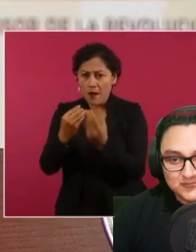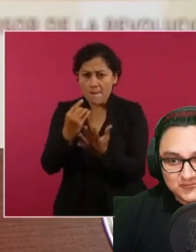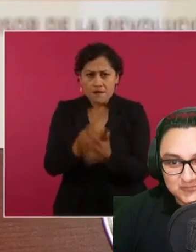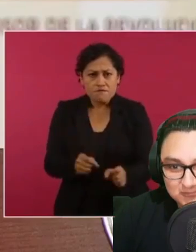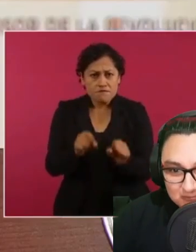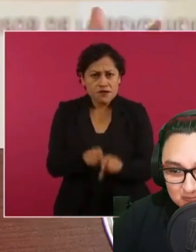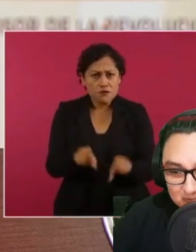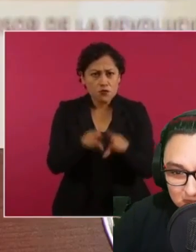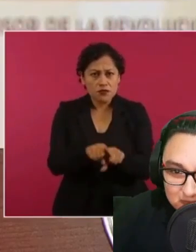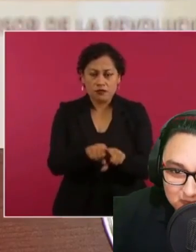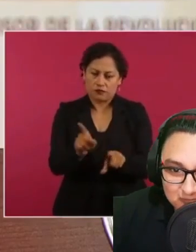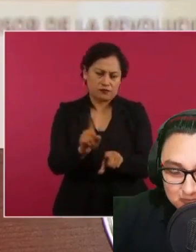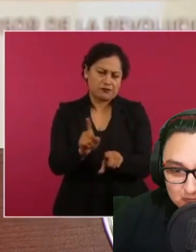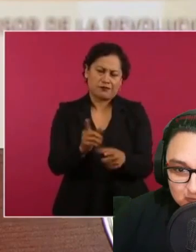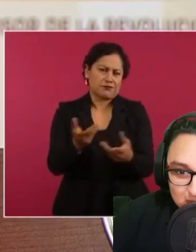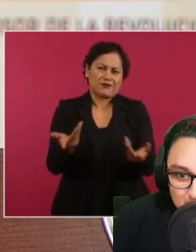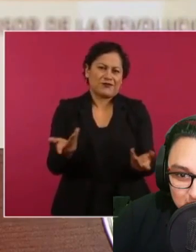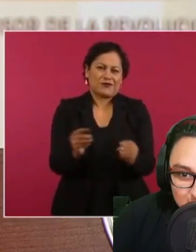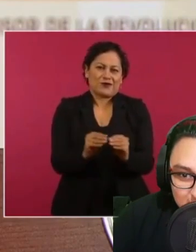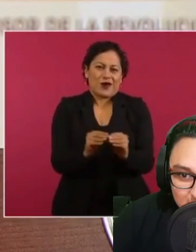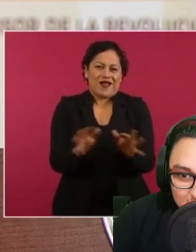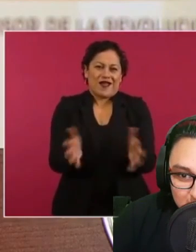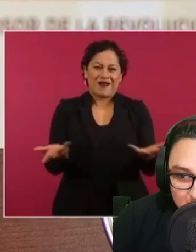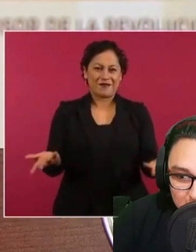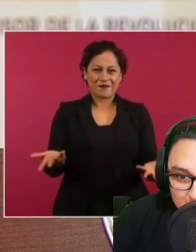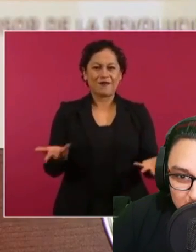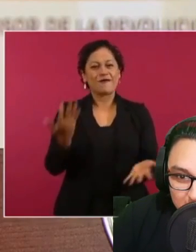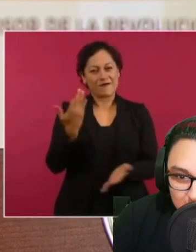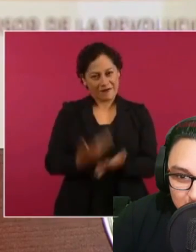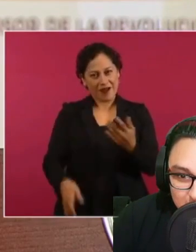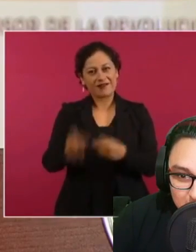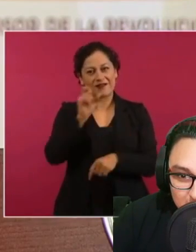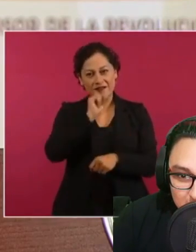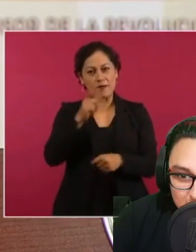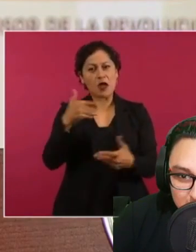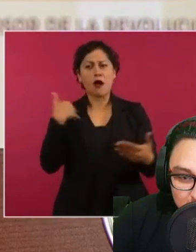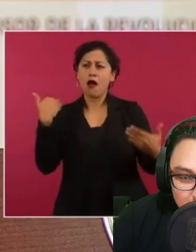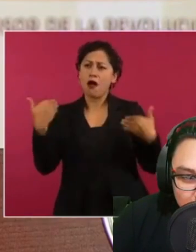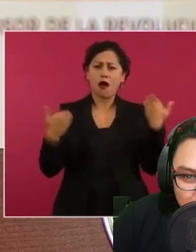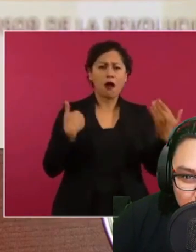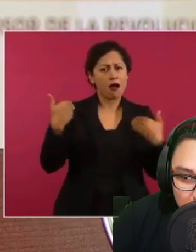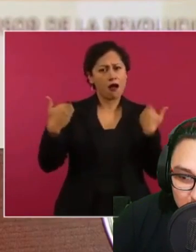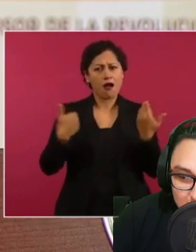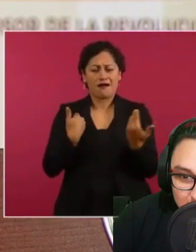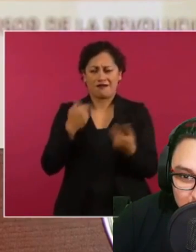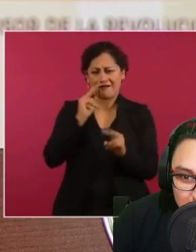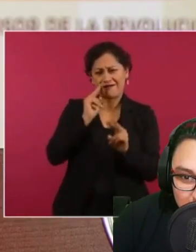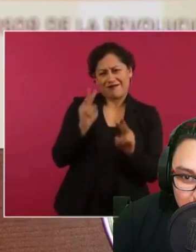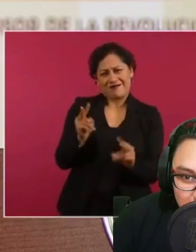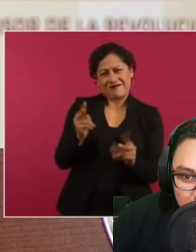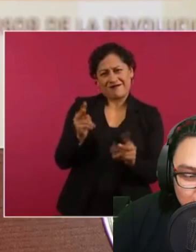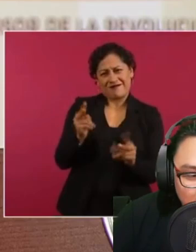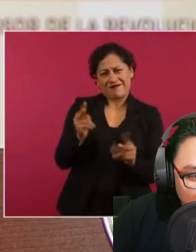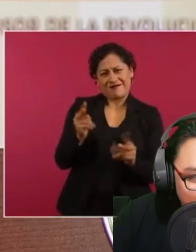entonces había mucha alegría la gente muy contenta mucho mucho mucho mucho muy